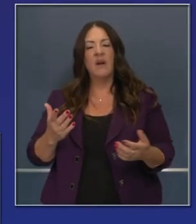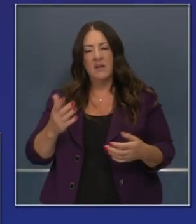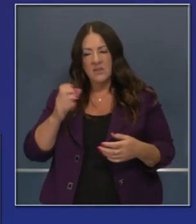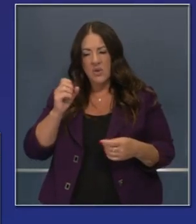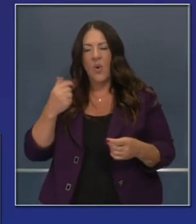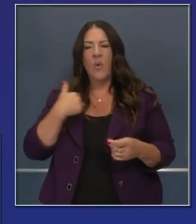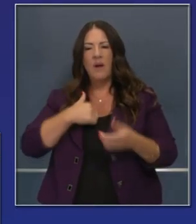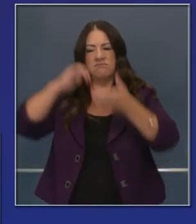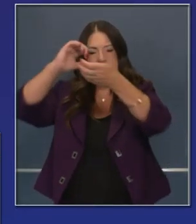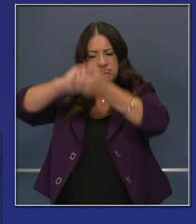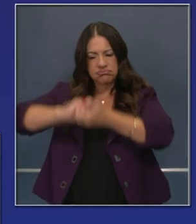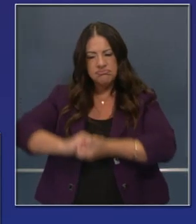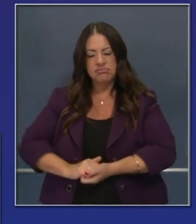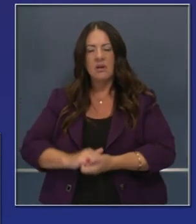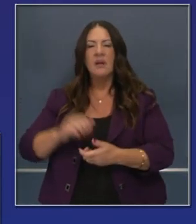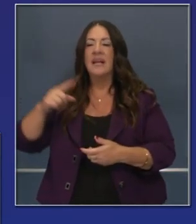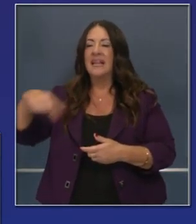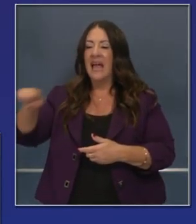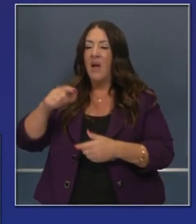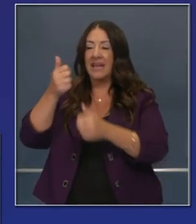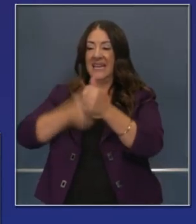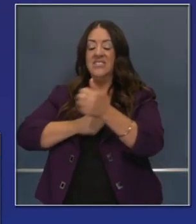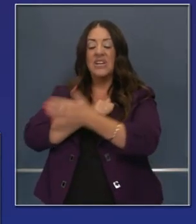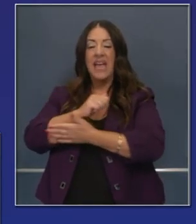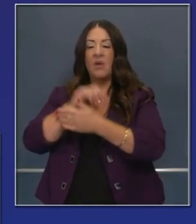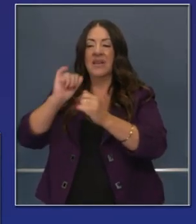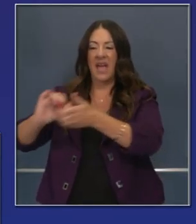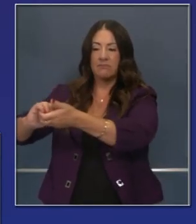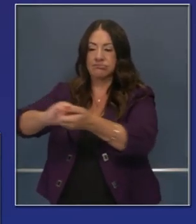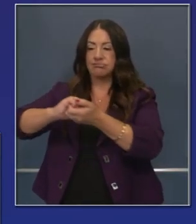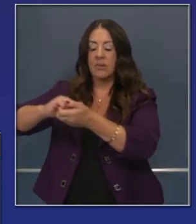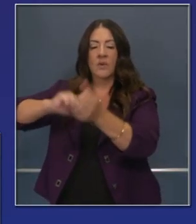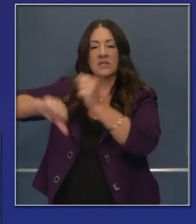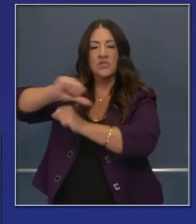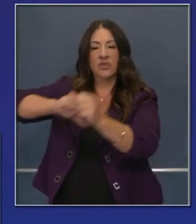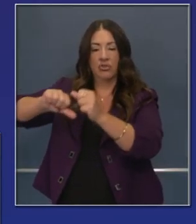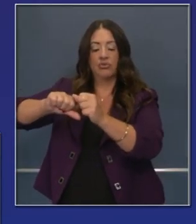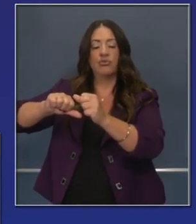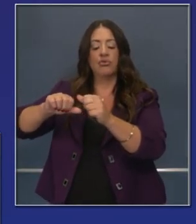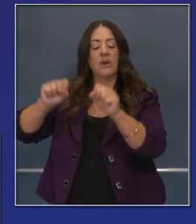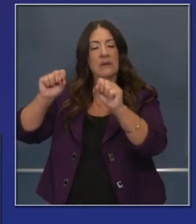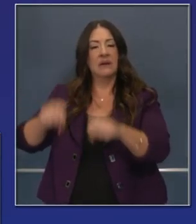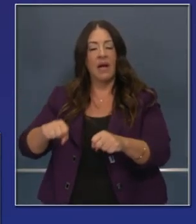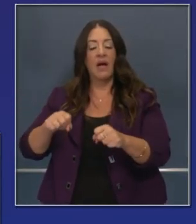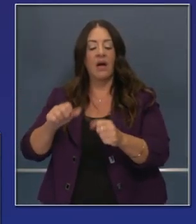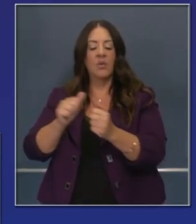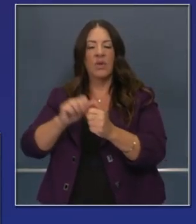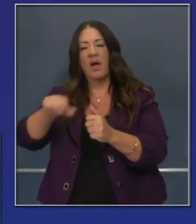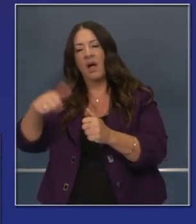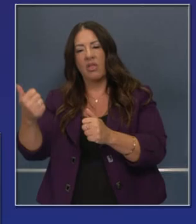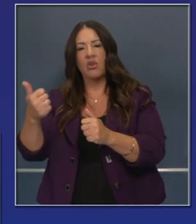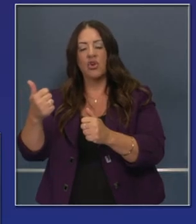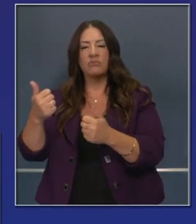recibiendo ese apoyo. Inversión en condados locales y